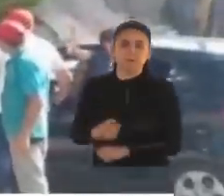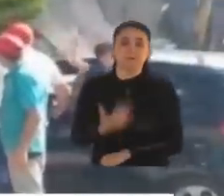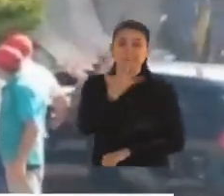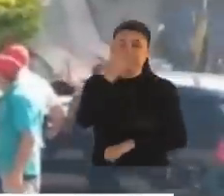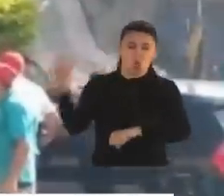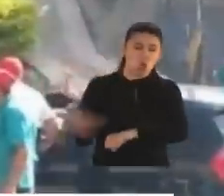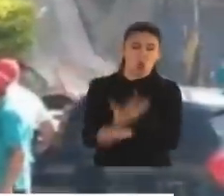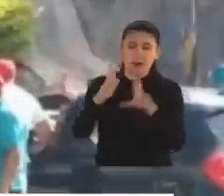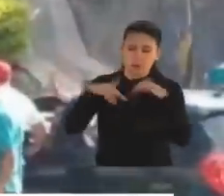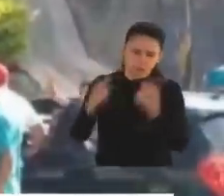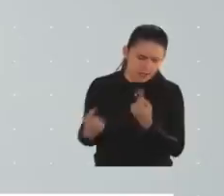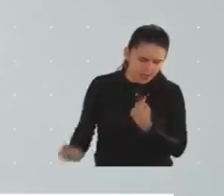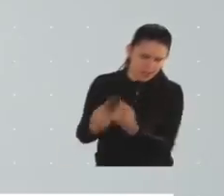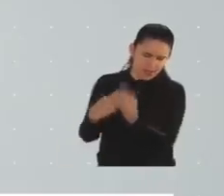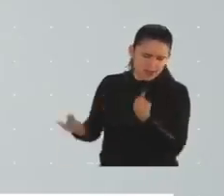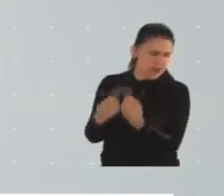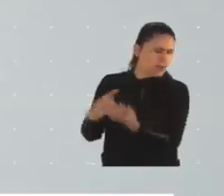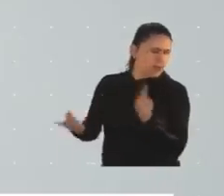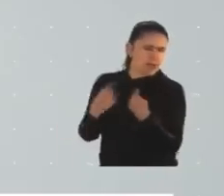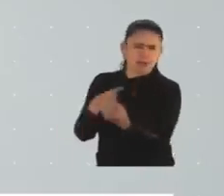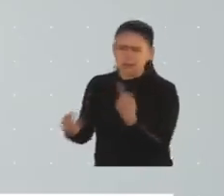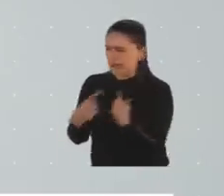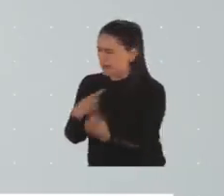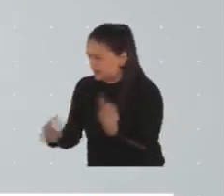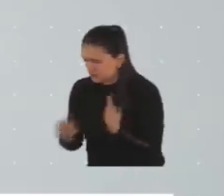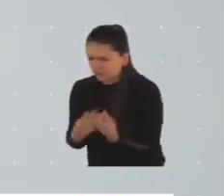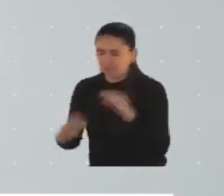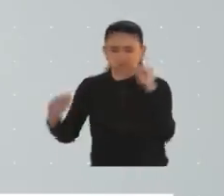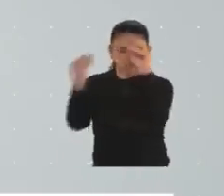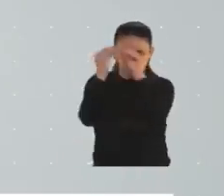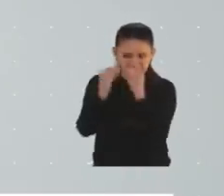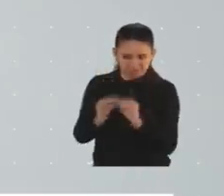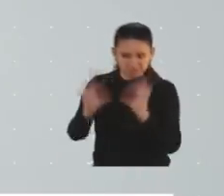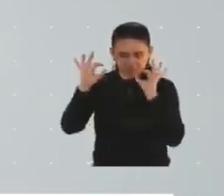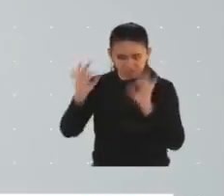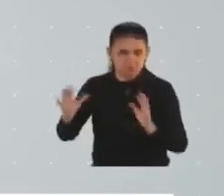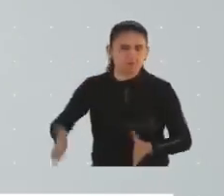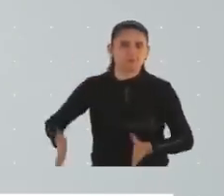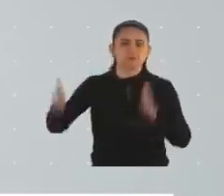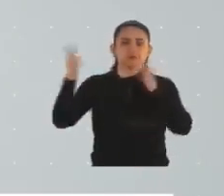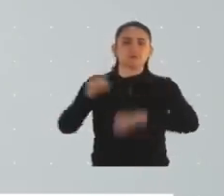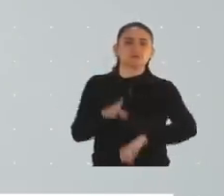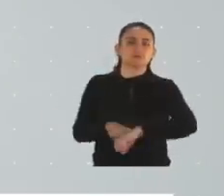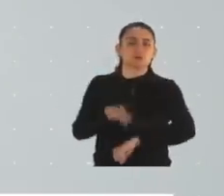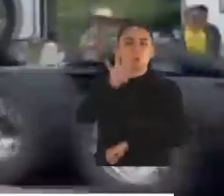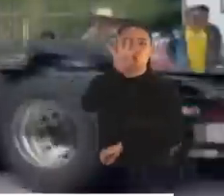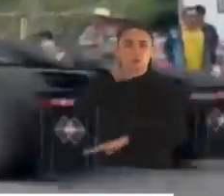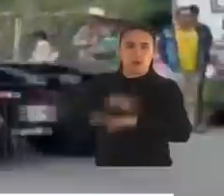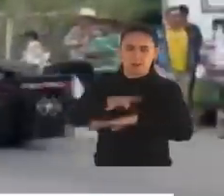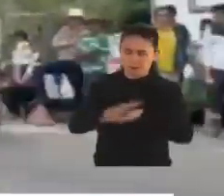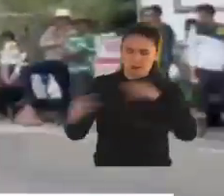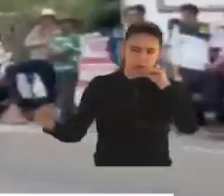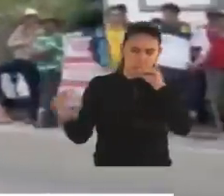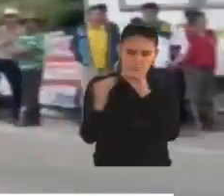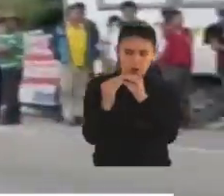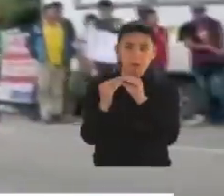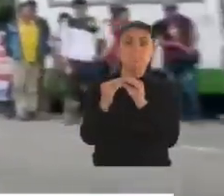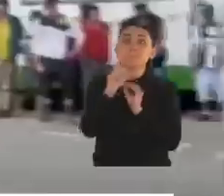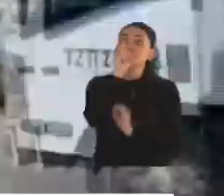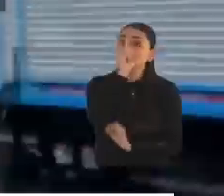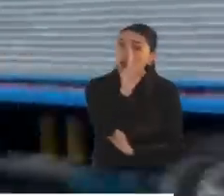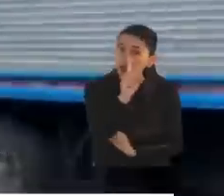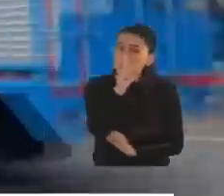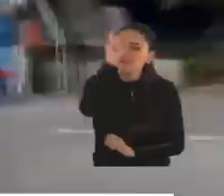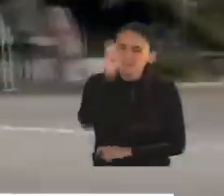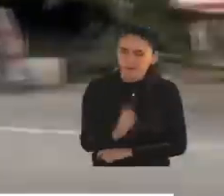reunión, líderes de los páramos en Santander levantaron los bloqueos, siendo las 4 de la tarde, y acordaron una reunión con el